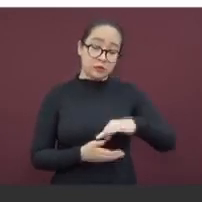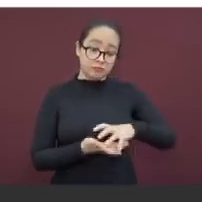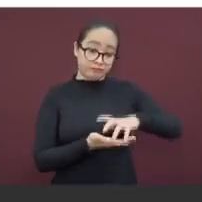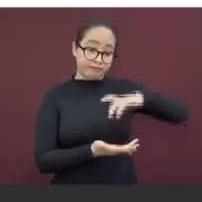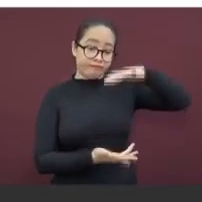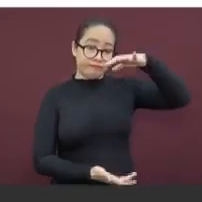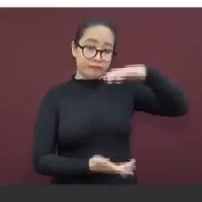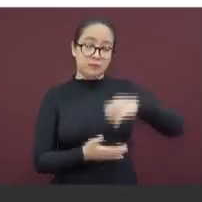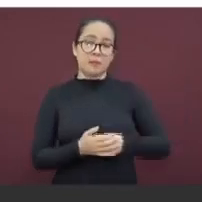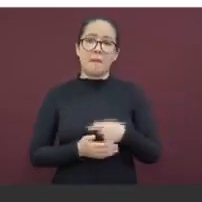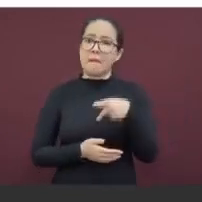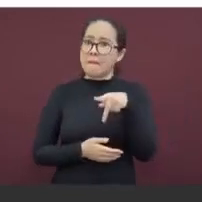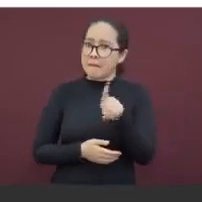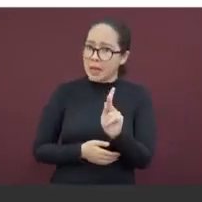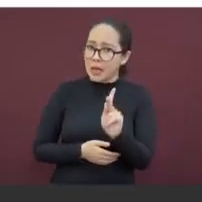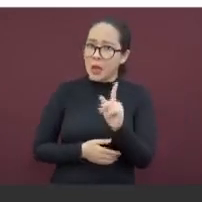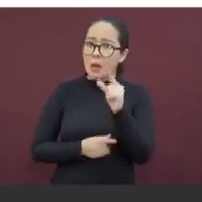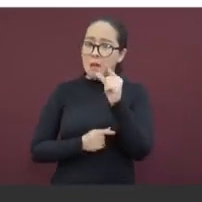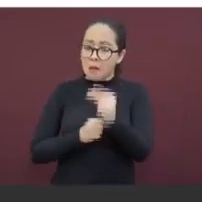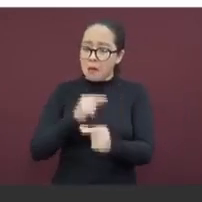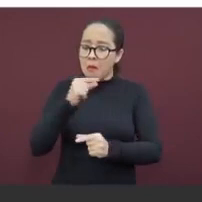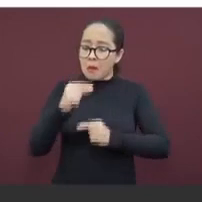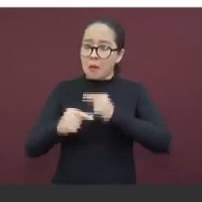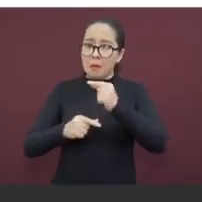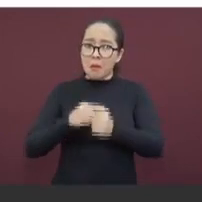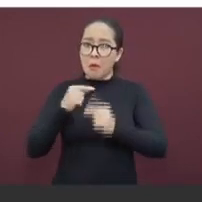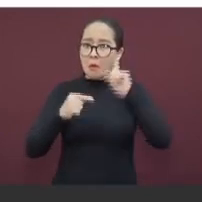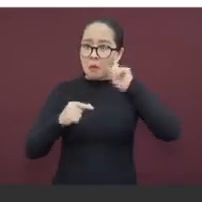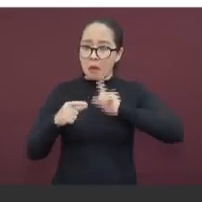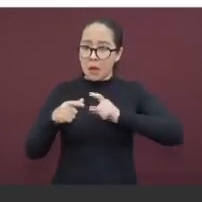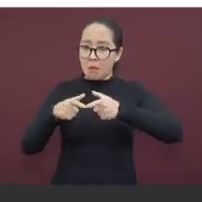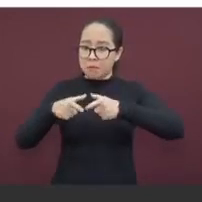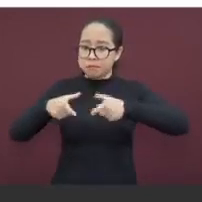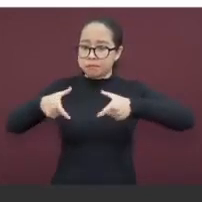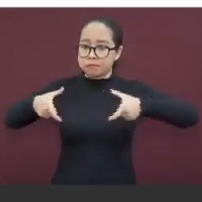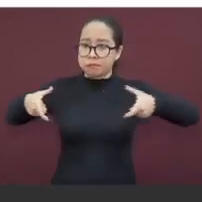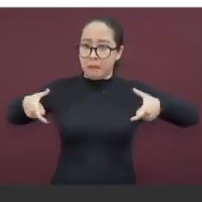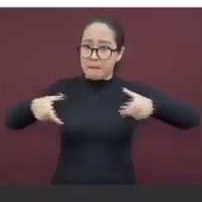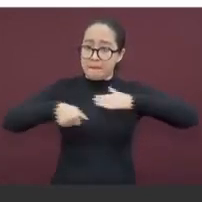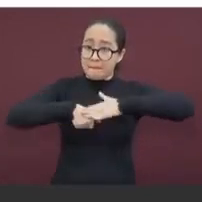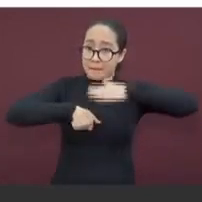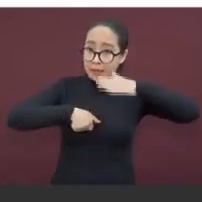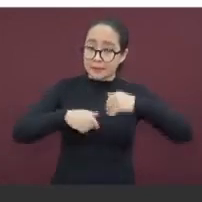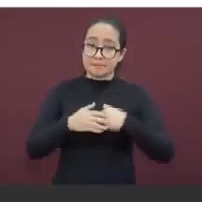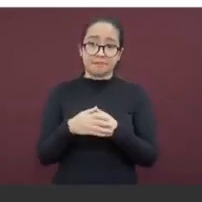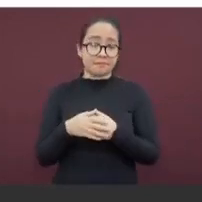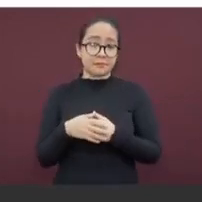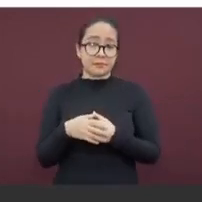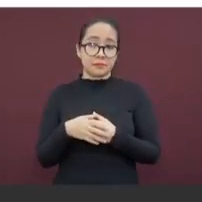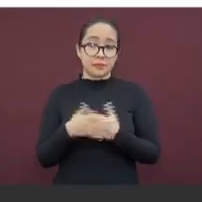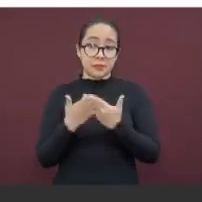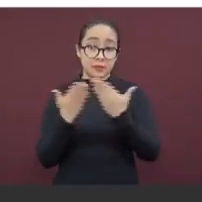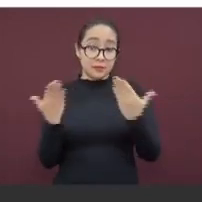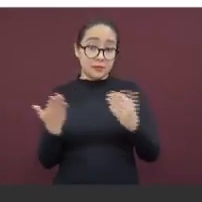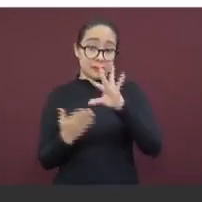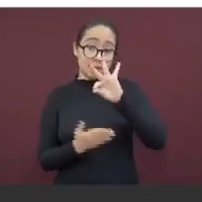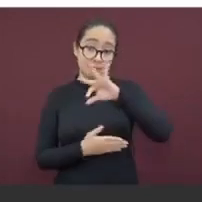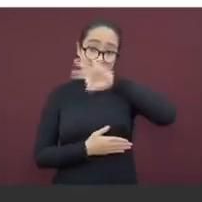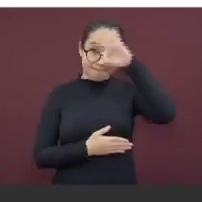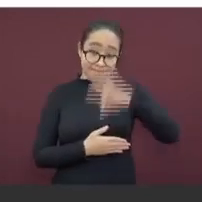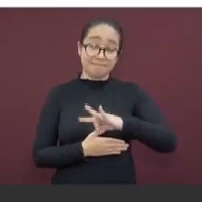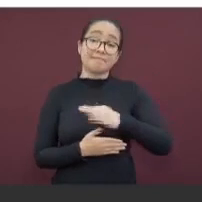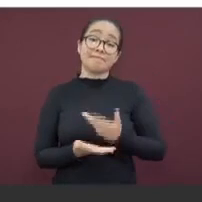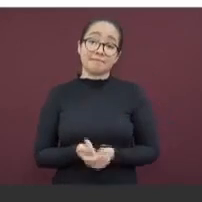19 sin embargo cada vez son más las mujeres que también enferman ahora contribuyen con el 40%